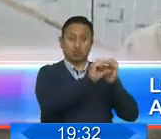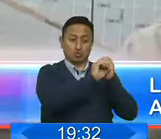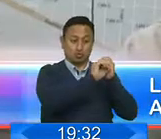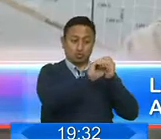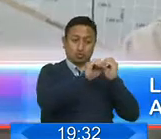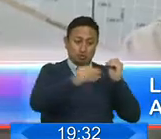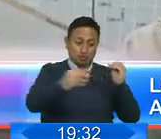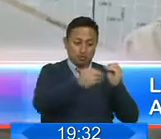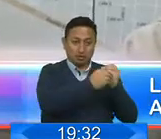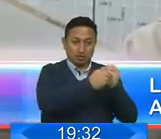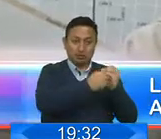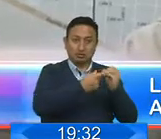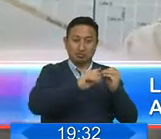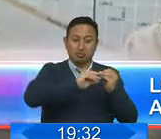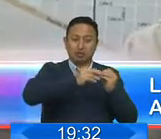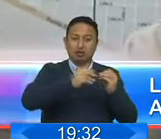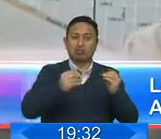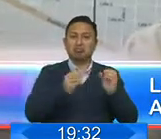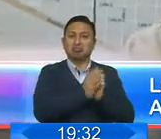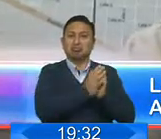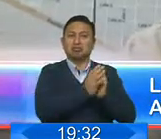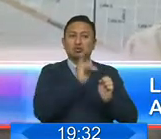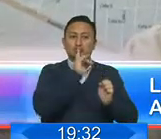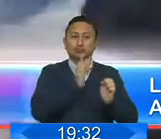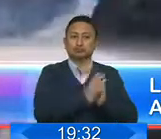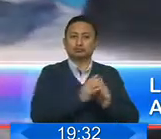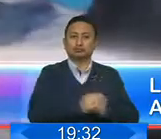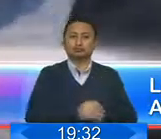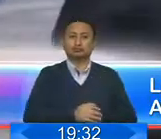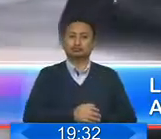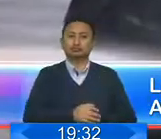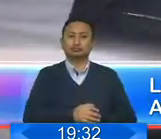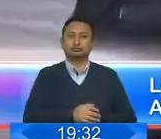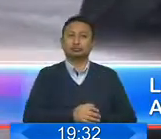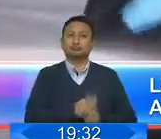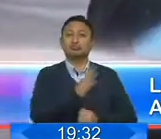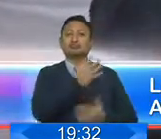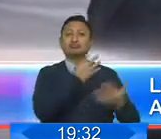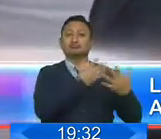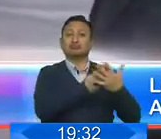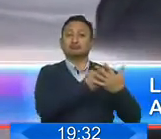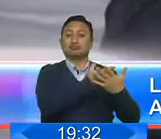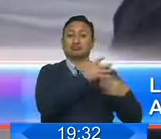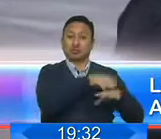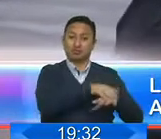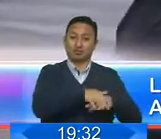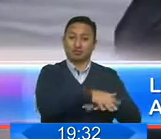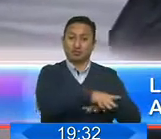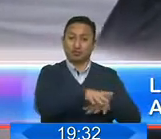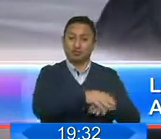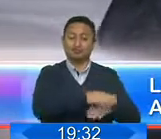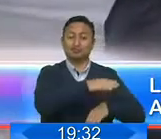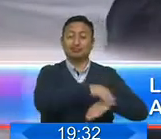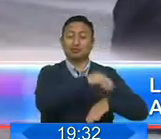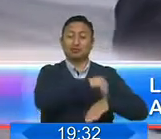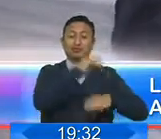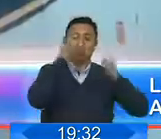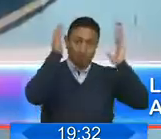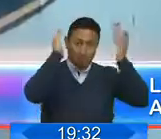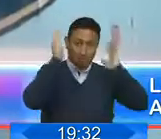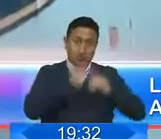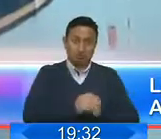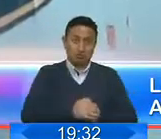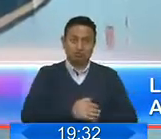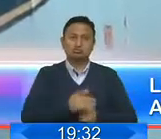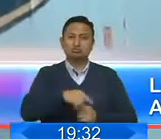con papeles, basura, en la cual se logró localizar. En las cárceles de la provincia de Los Ríos, ubicadas en Quevedo y Babahoyo, existe